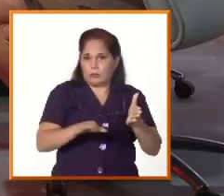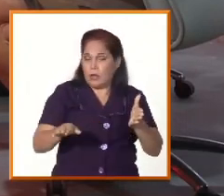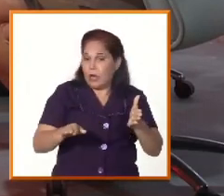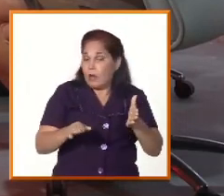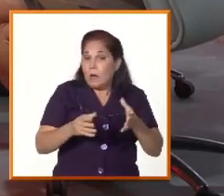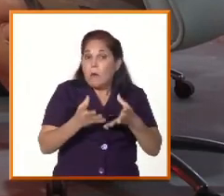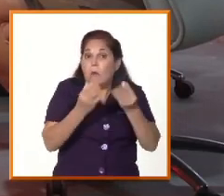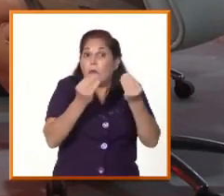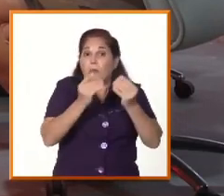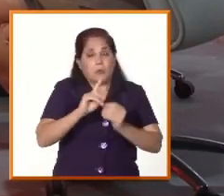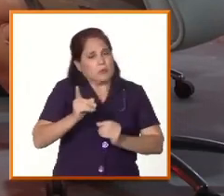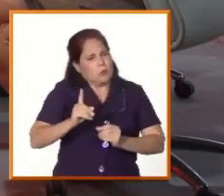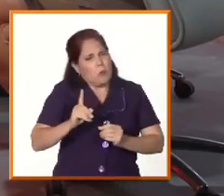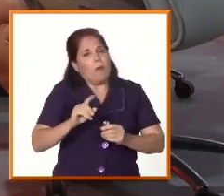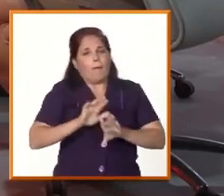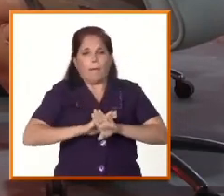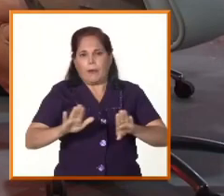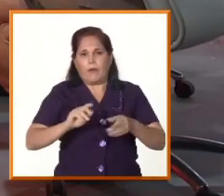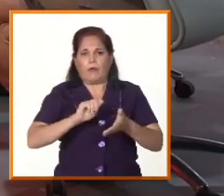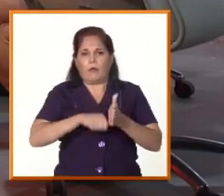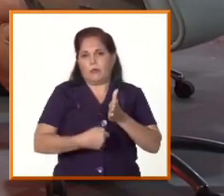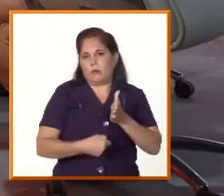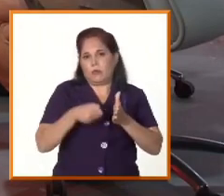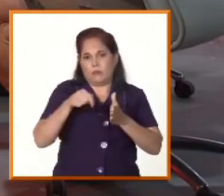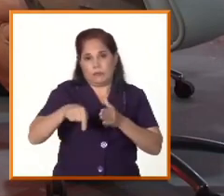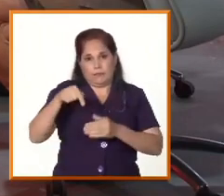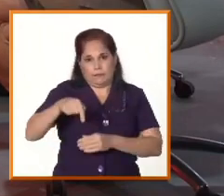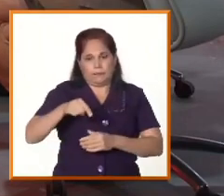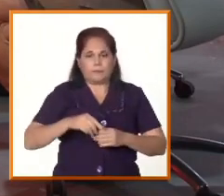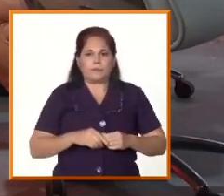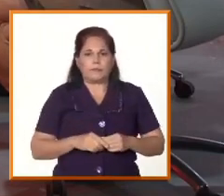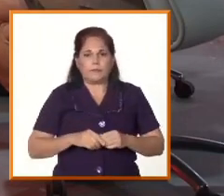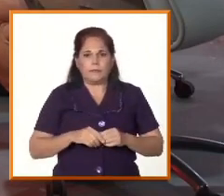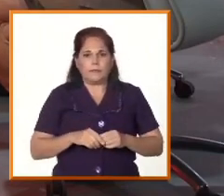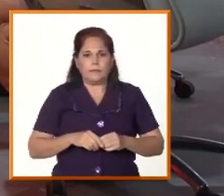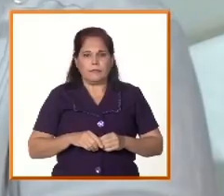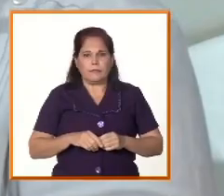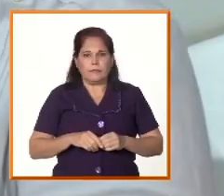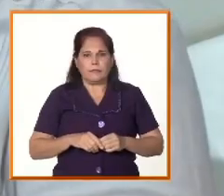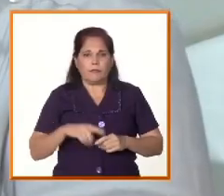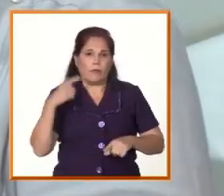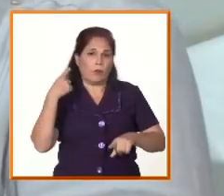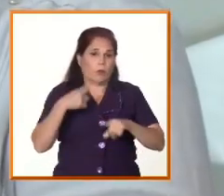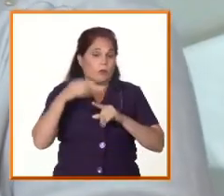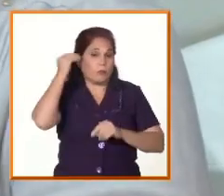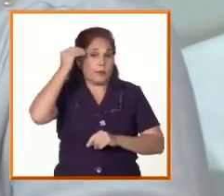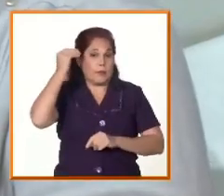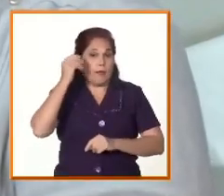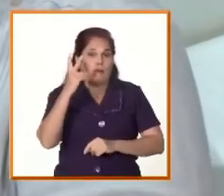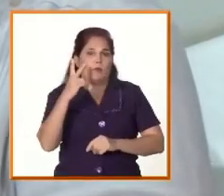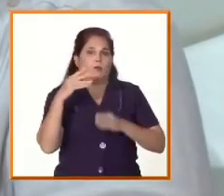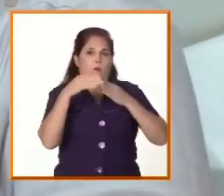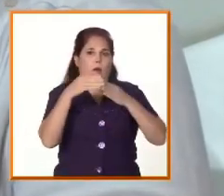un volumen grande pero están contratados dos barcos aquí en el área y está pronosticado el arribo de dos bancos más de trigo